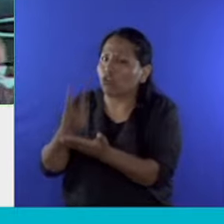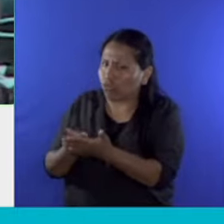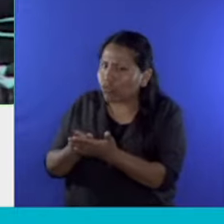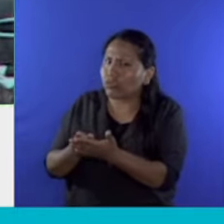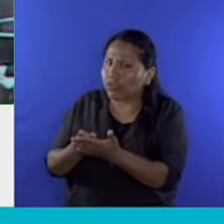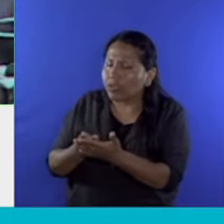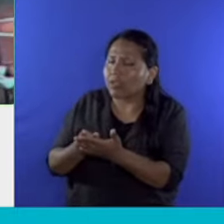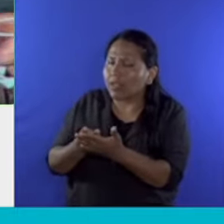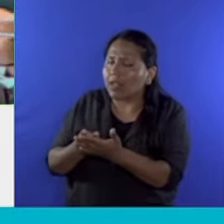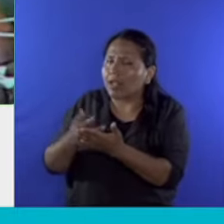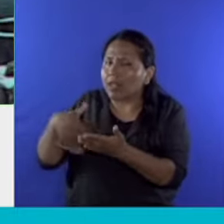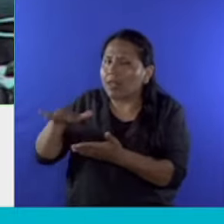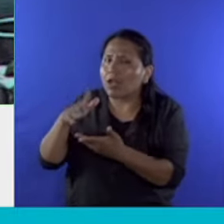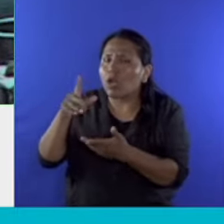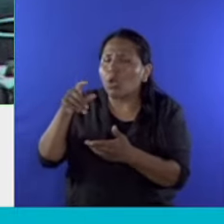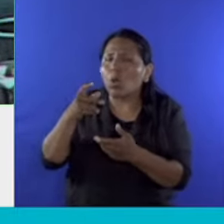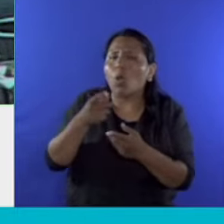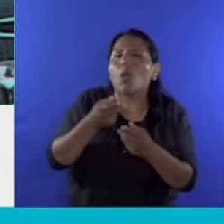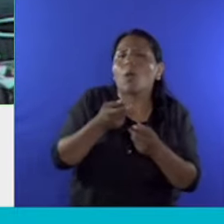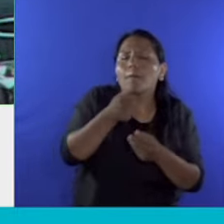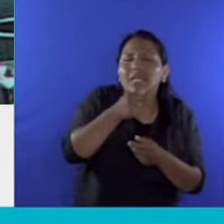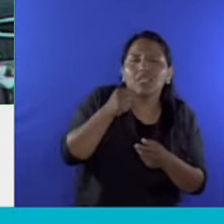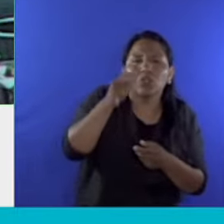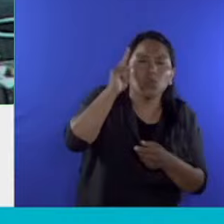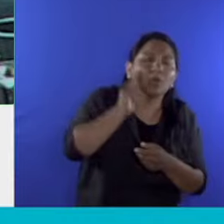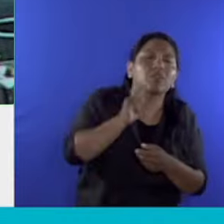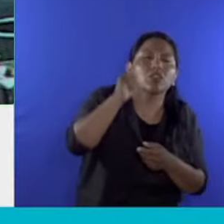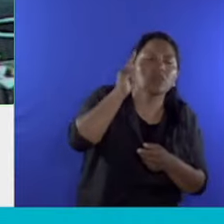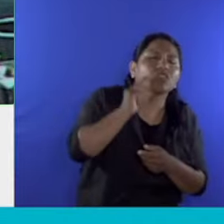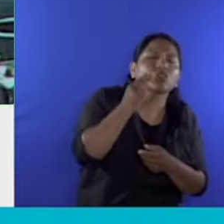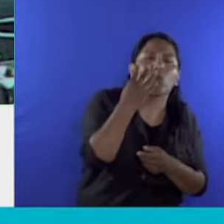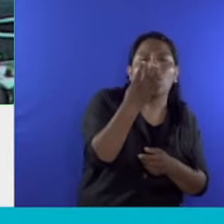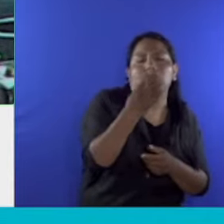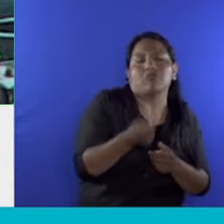que operan en el sector, los medicamentos subieron 9,904.